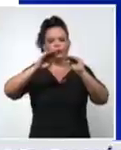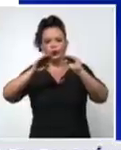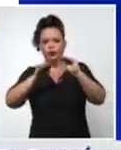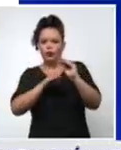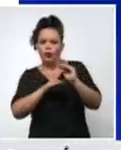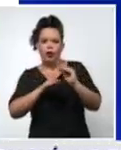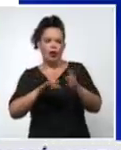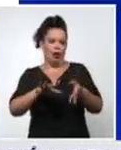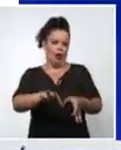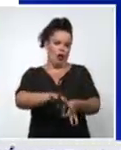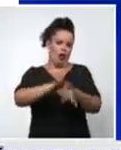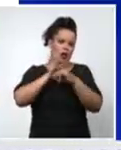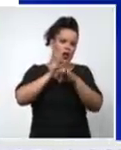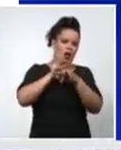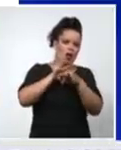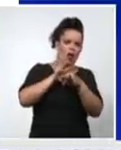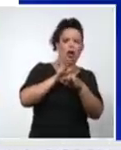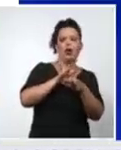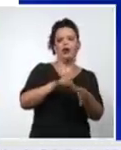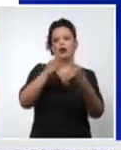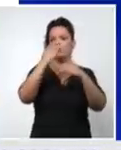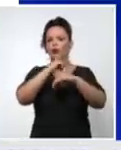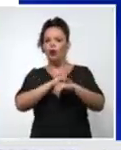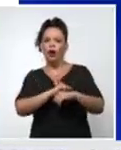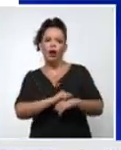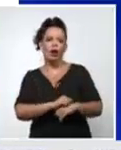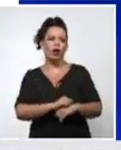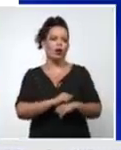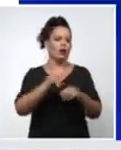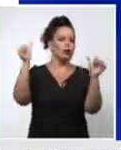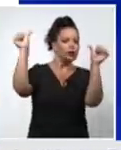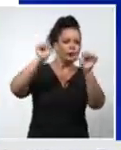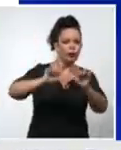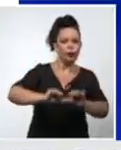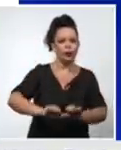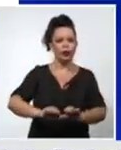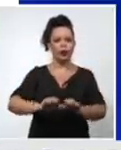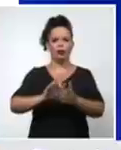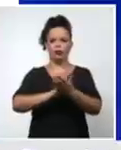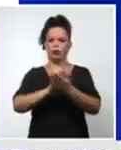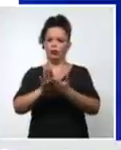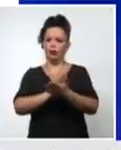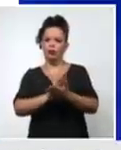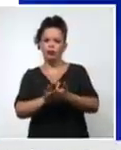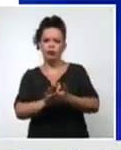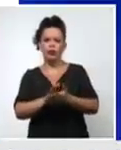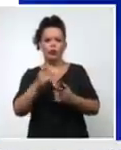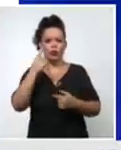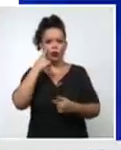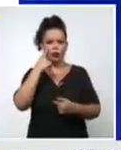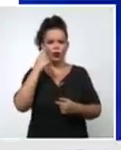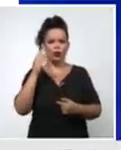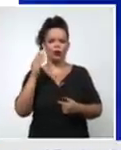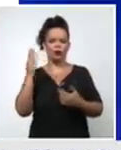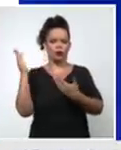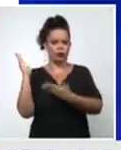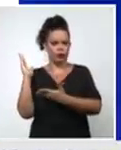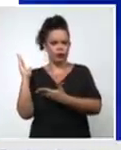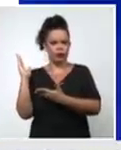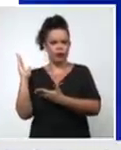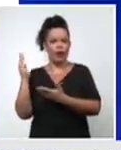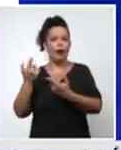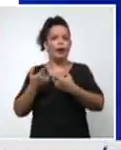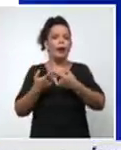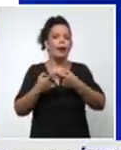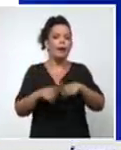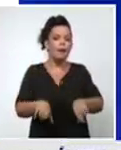crítico, del escenario medio, más o menos donde está el escenario favorable, pero sin embargo bien como